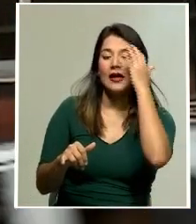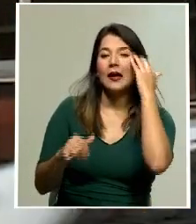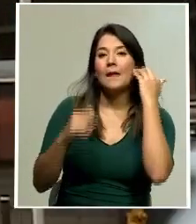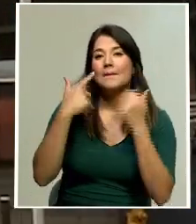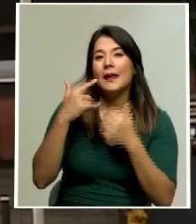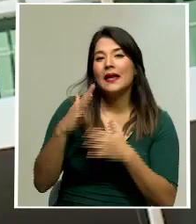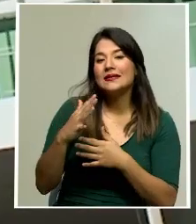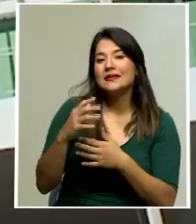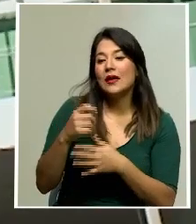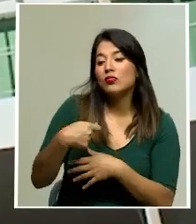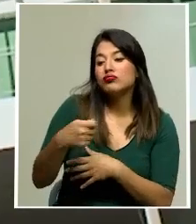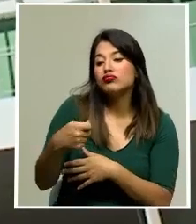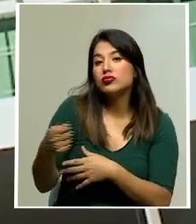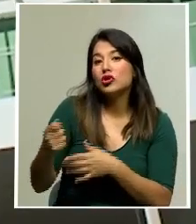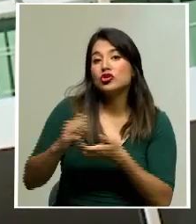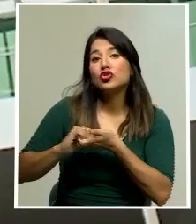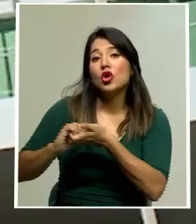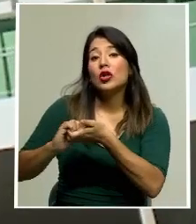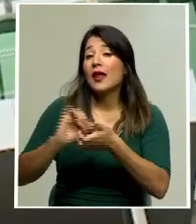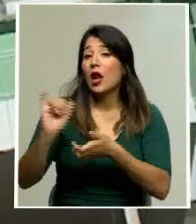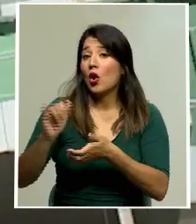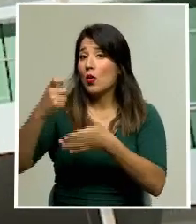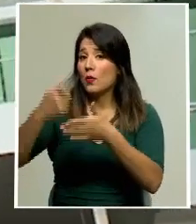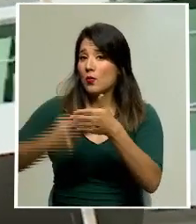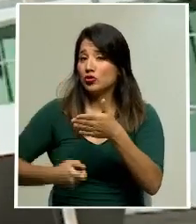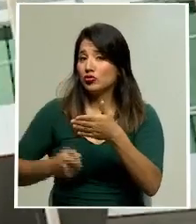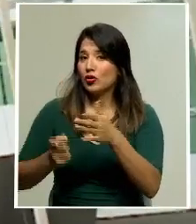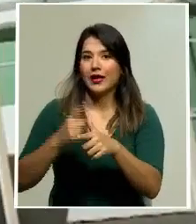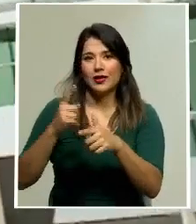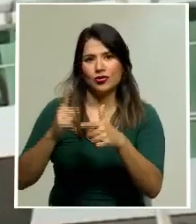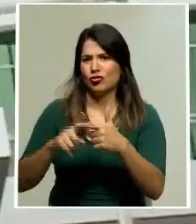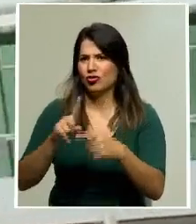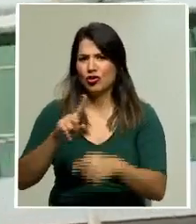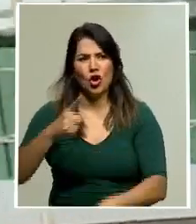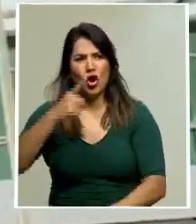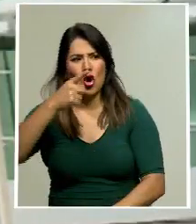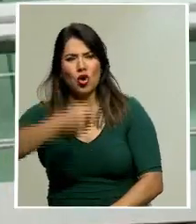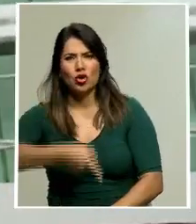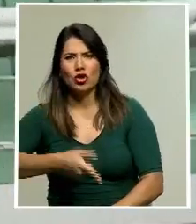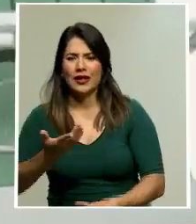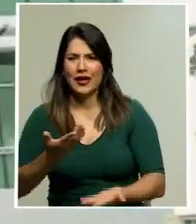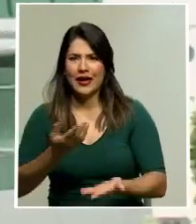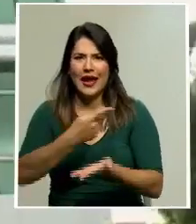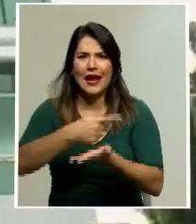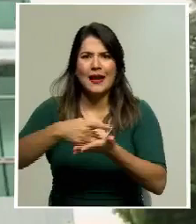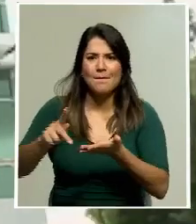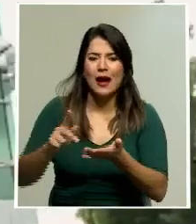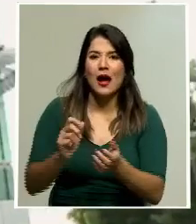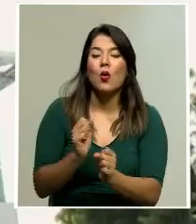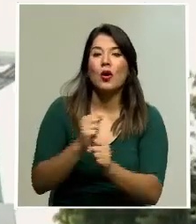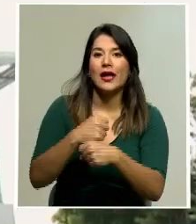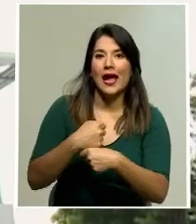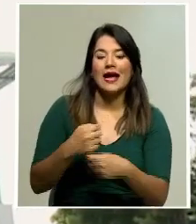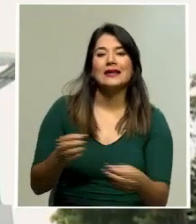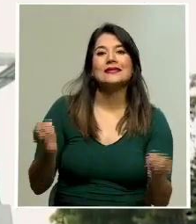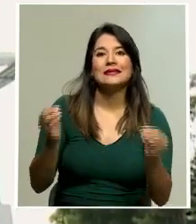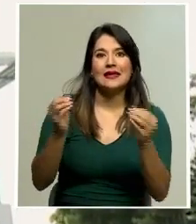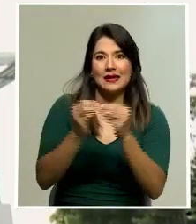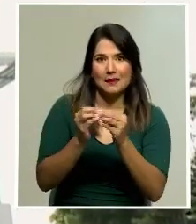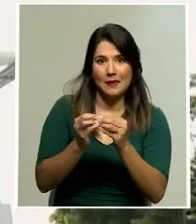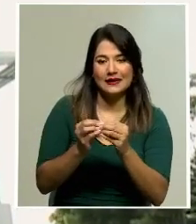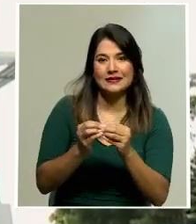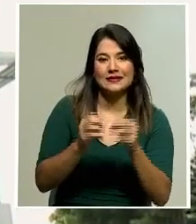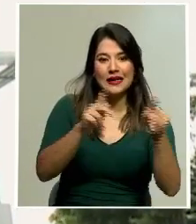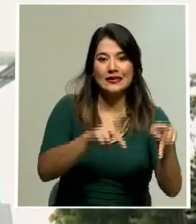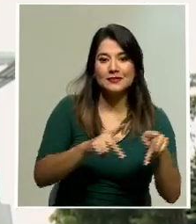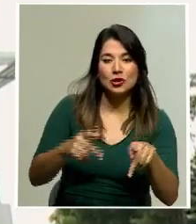solidaria como si fuera un impuesto, y con eso no se ordena la devolución del pago de más que han realizado quienes exceden el límite de la pensión en los últimos